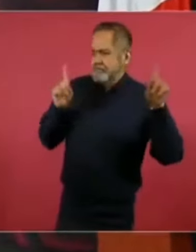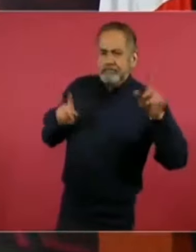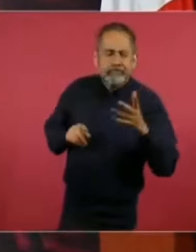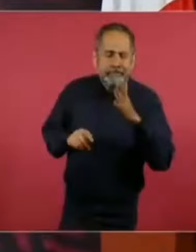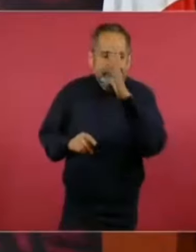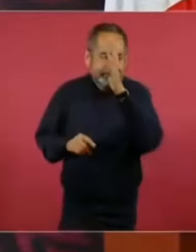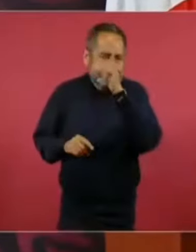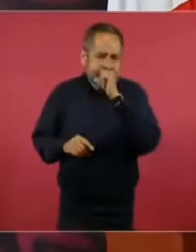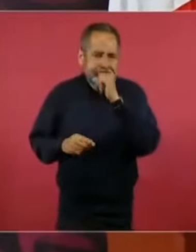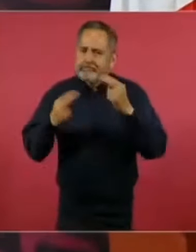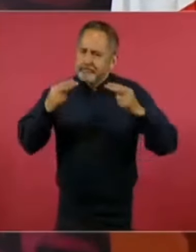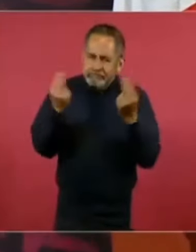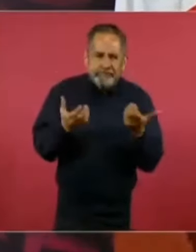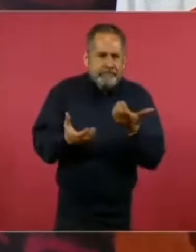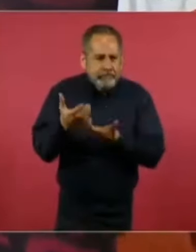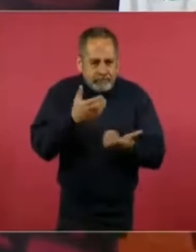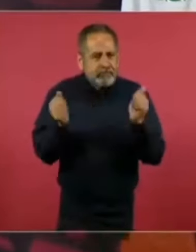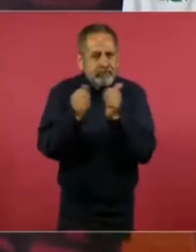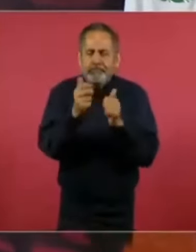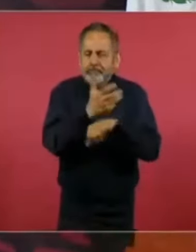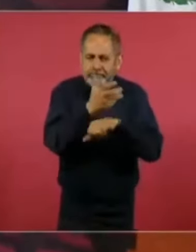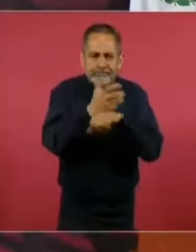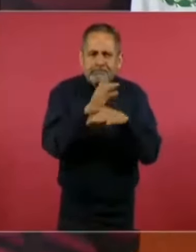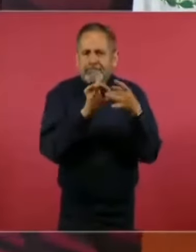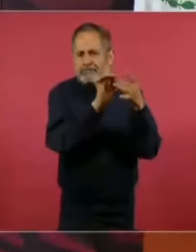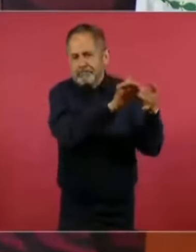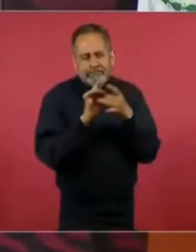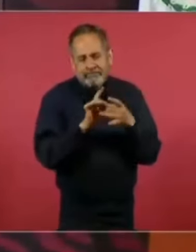económicas, comerciales con Estados Unidos.